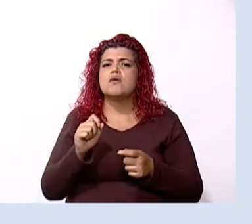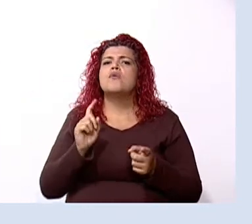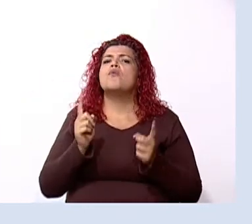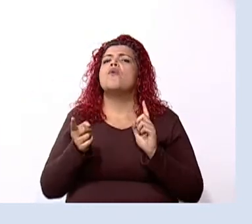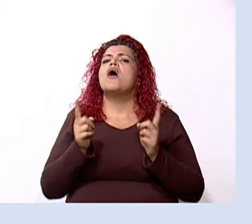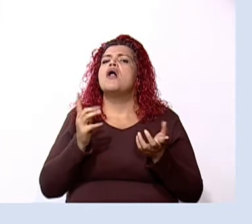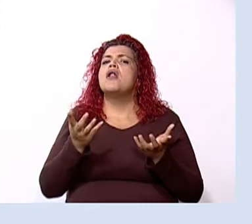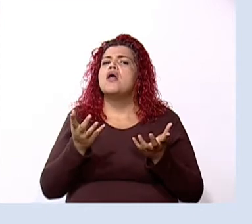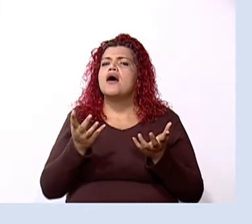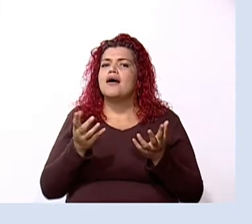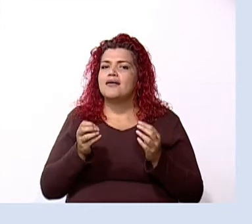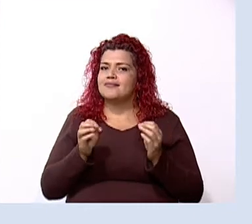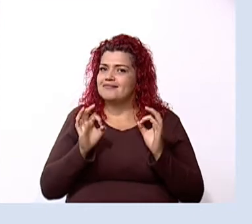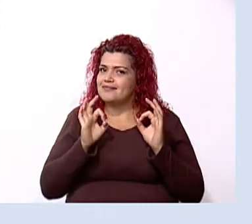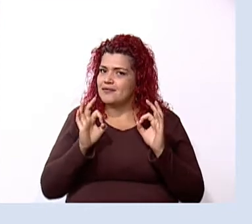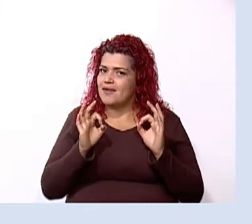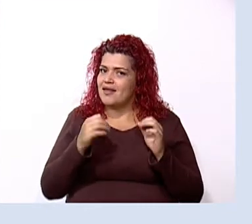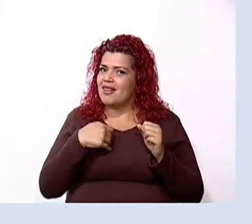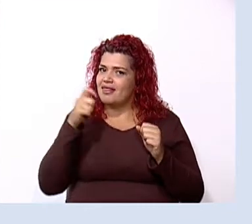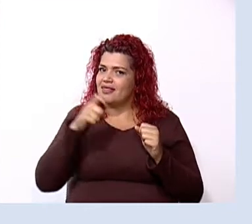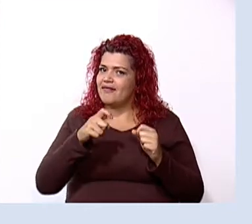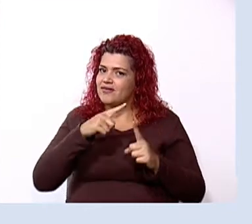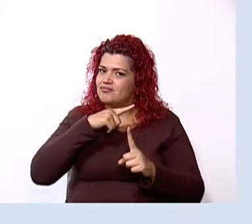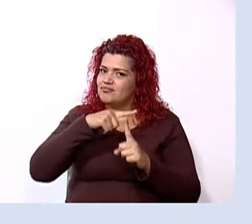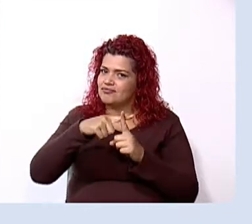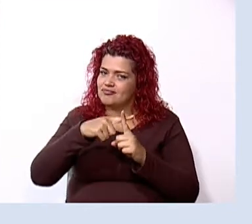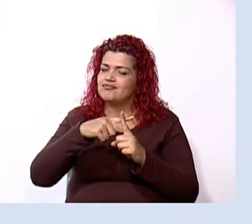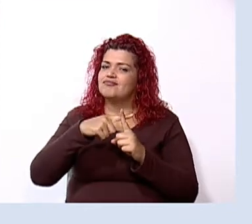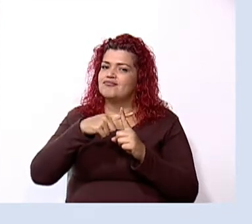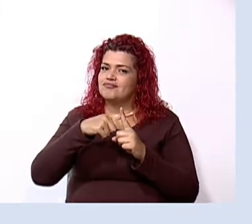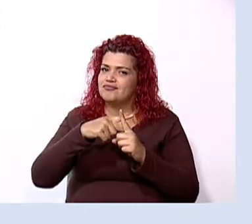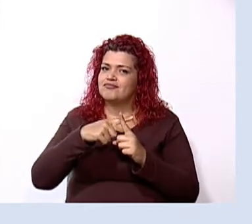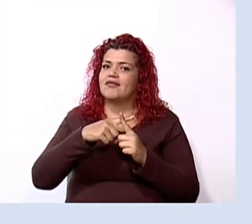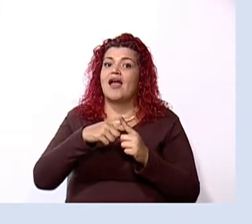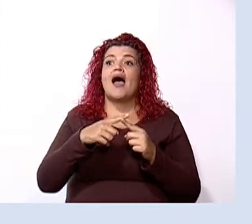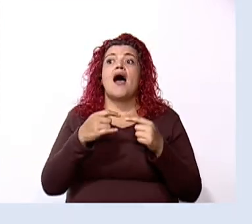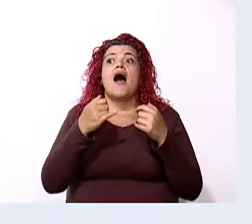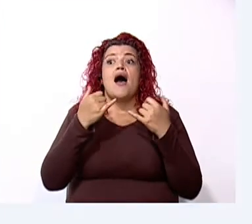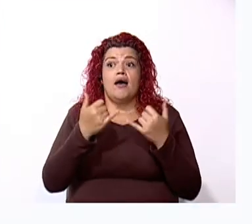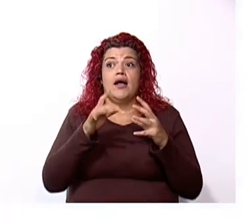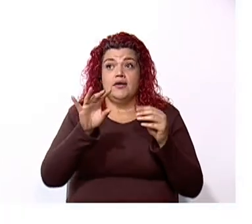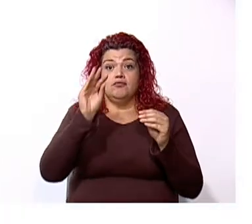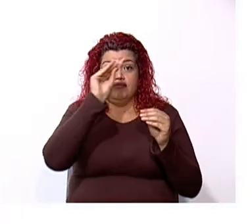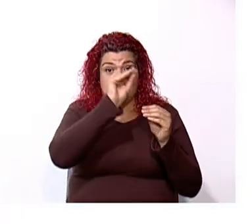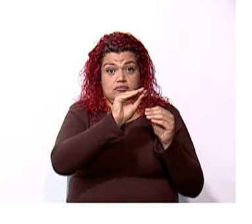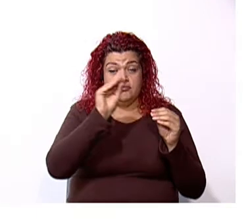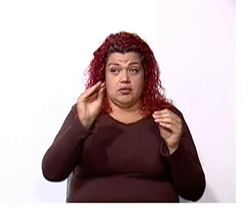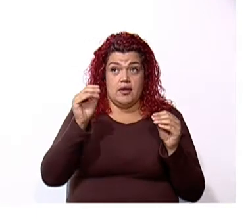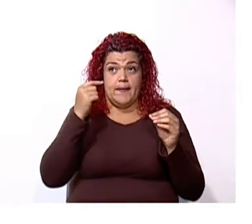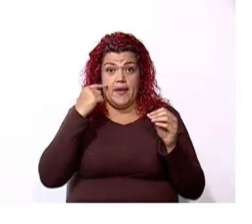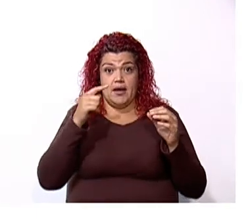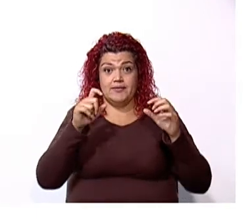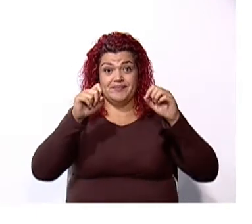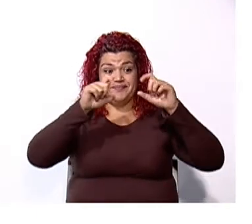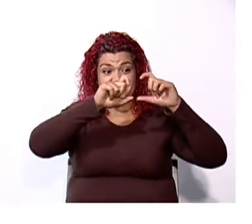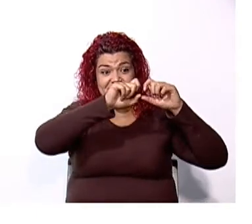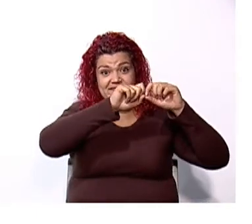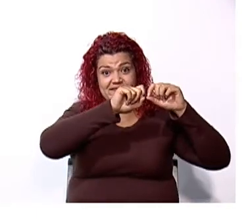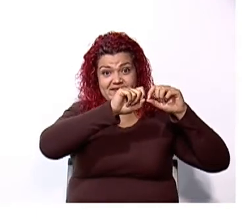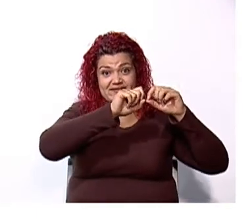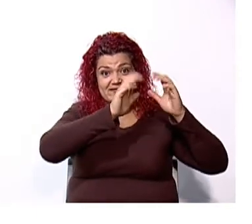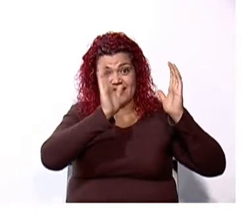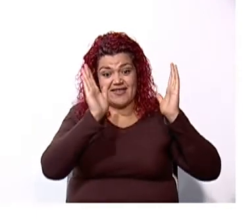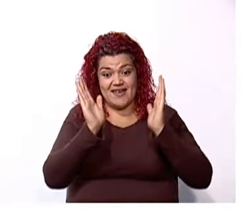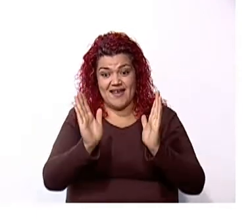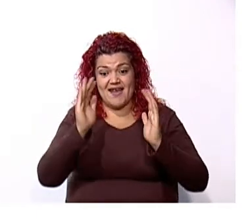Muy bien, una suma. Entonces, van a colocar en la cajita de valores